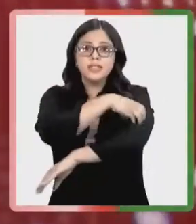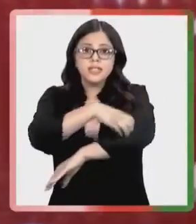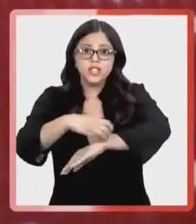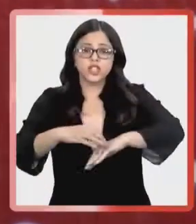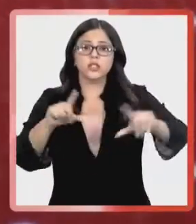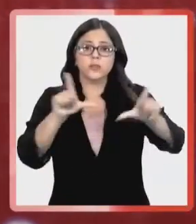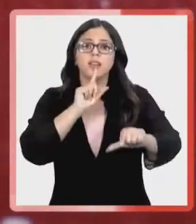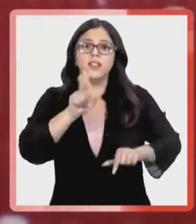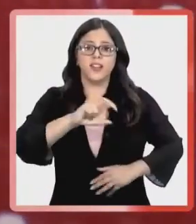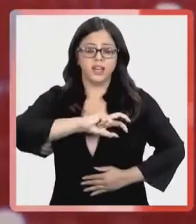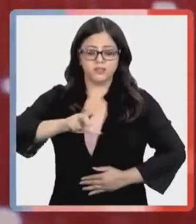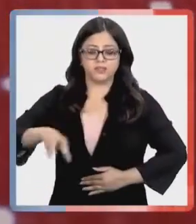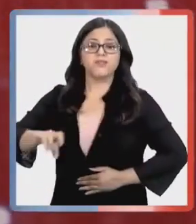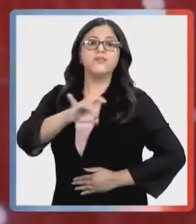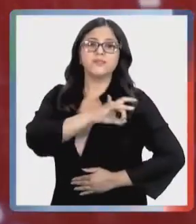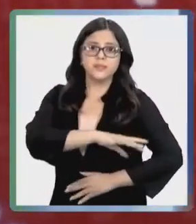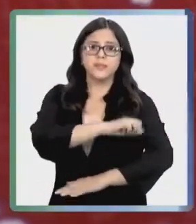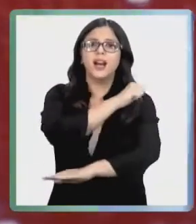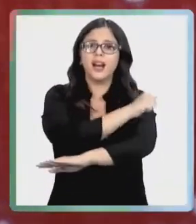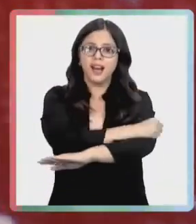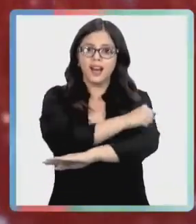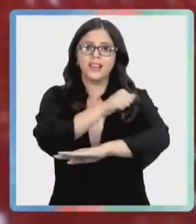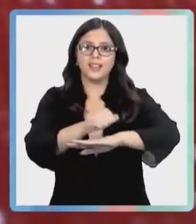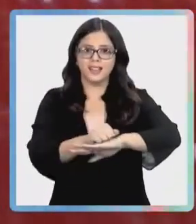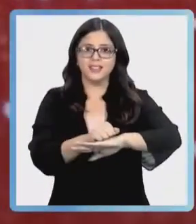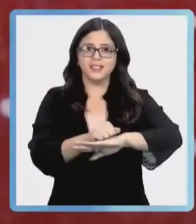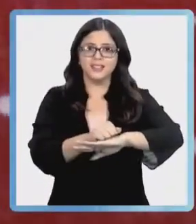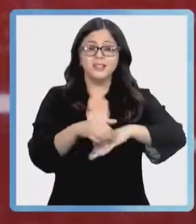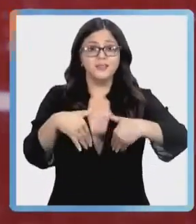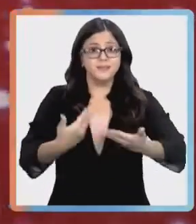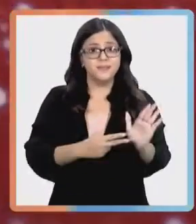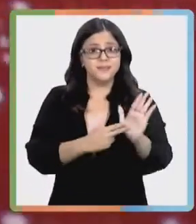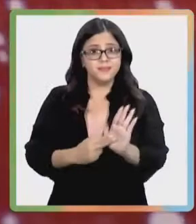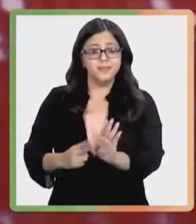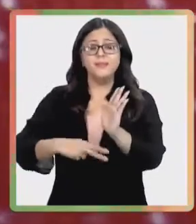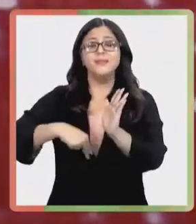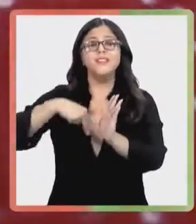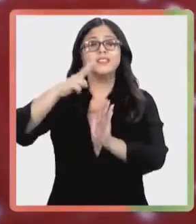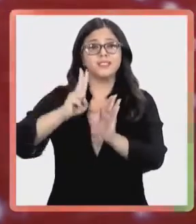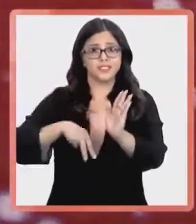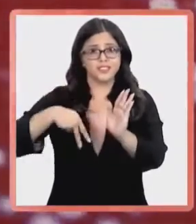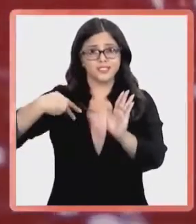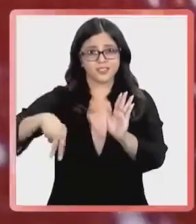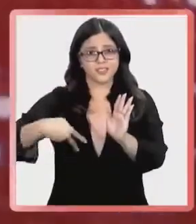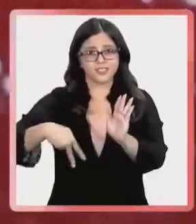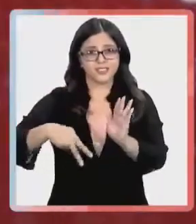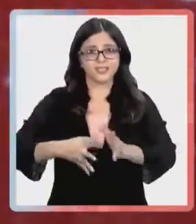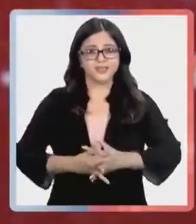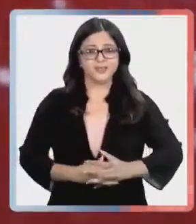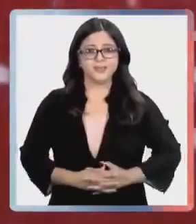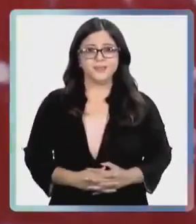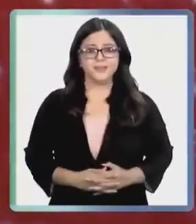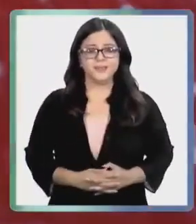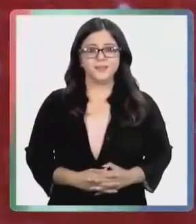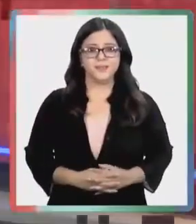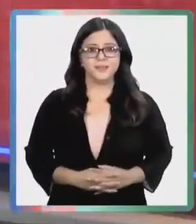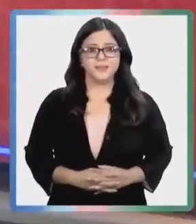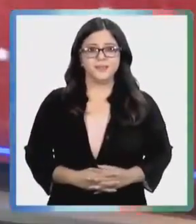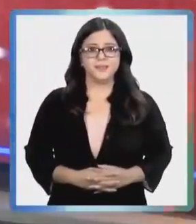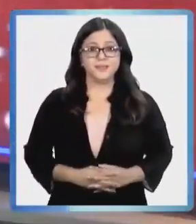Asociación Regional de Canales de Televisión de Señal Abierta de Chile, Arcatel, presenta Portavoz